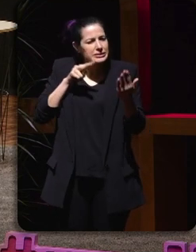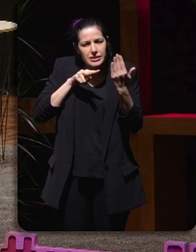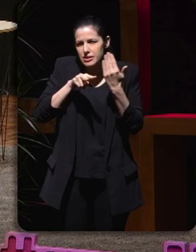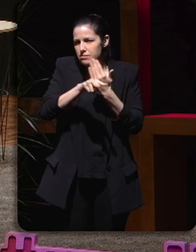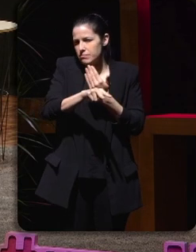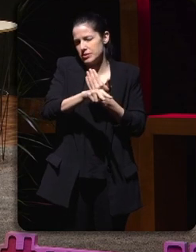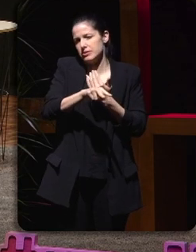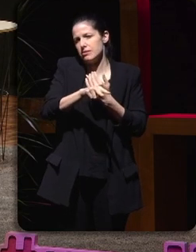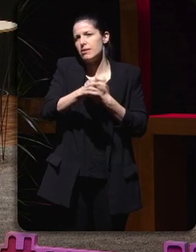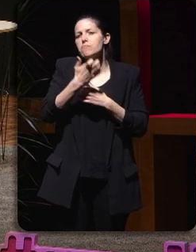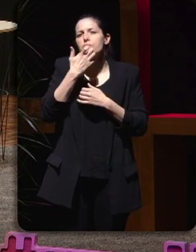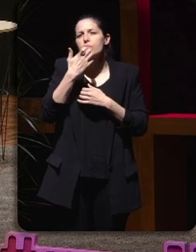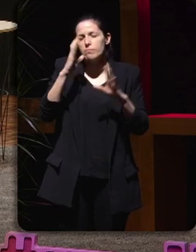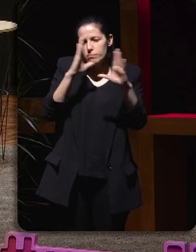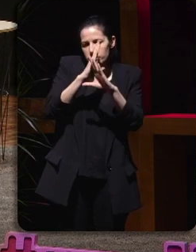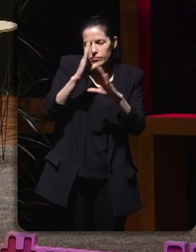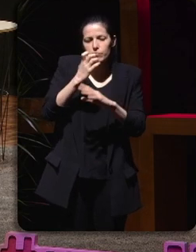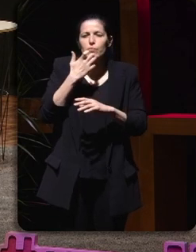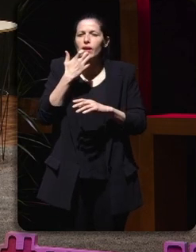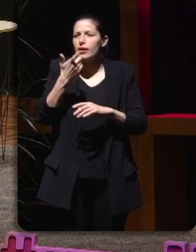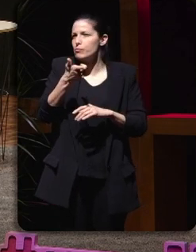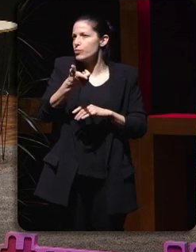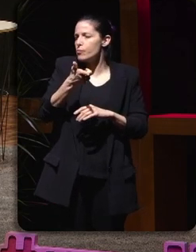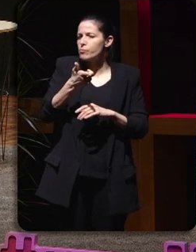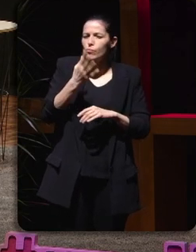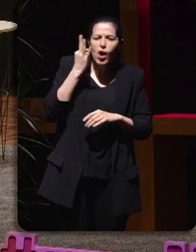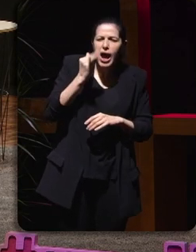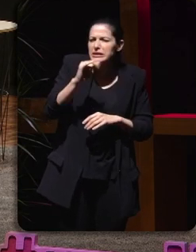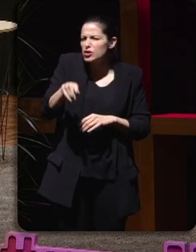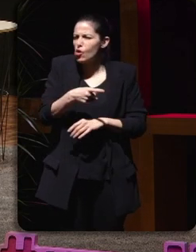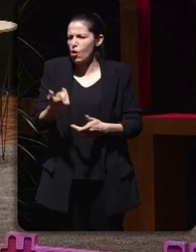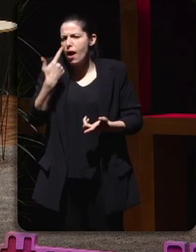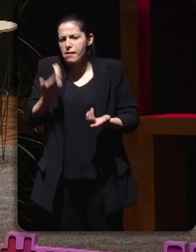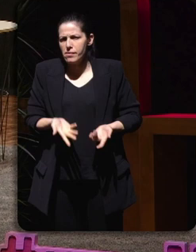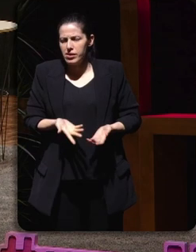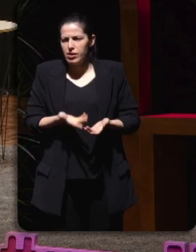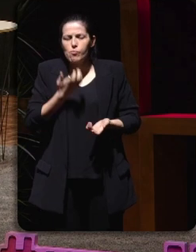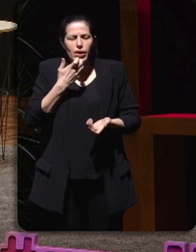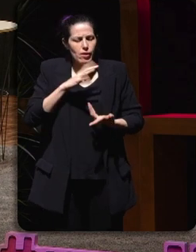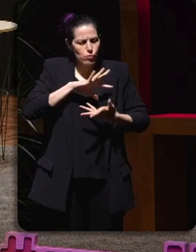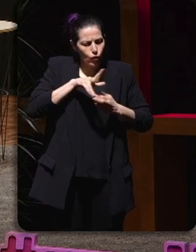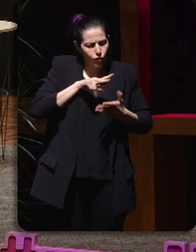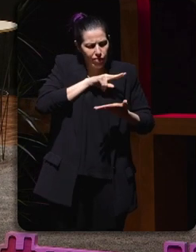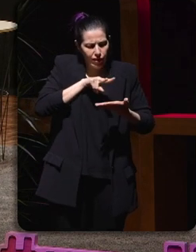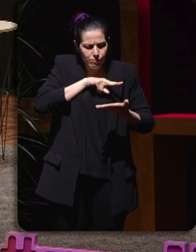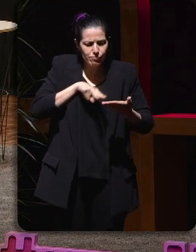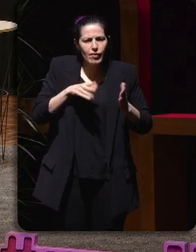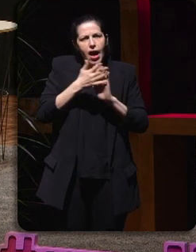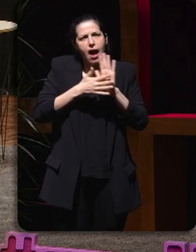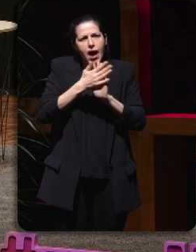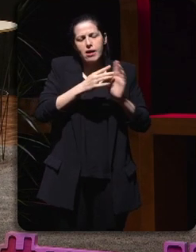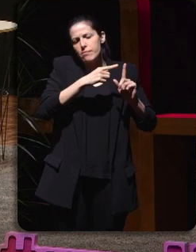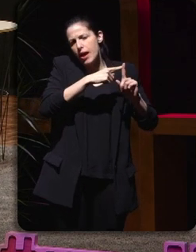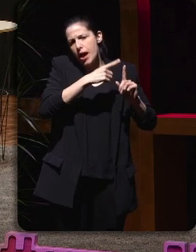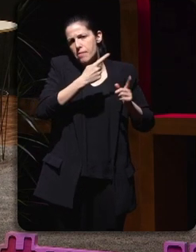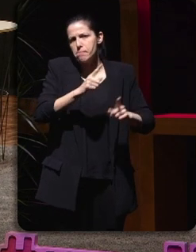alguien cuando tienes que preguntar pero había mujeres o no había mujeres tú terminas de leer una noticia en la que está hablando de la media del paro en